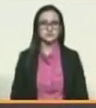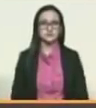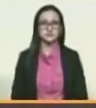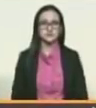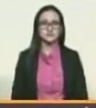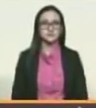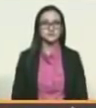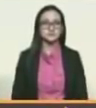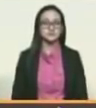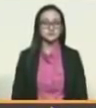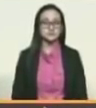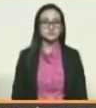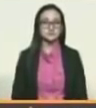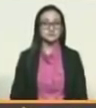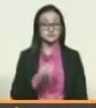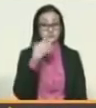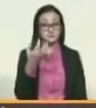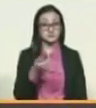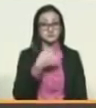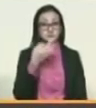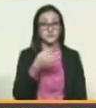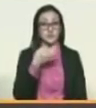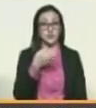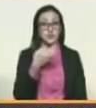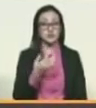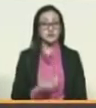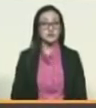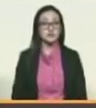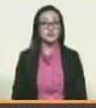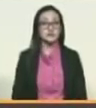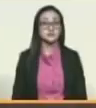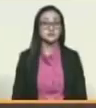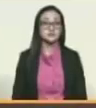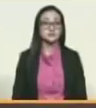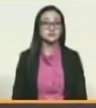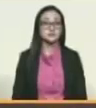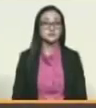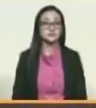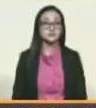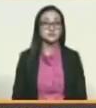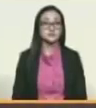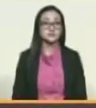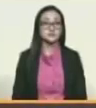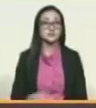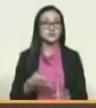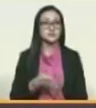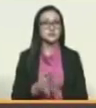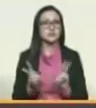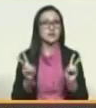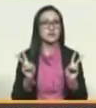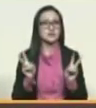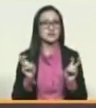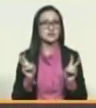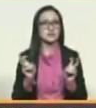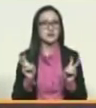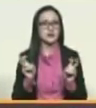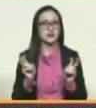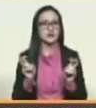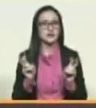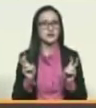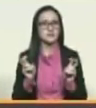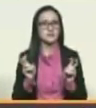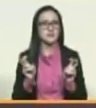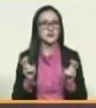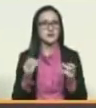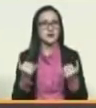Muy buenas tardes. Quisiera, por favor, una precisión con respecto a, entonces, si para